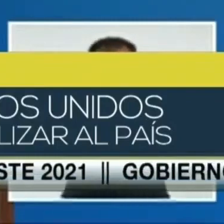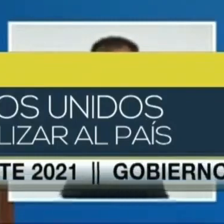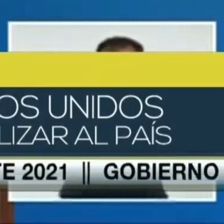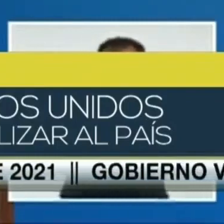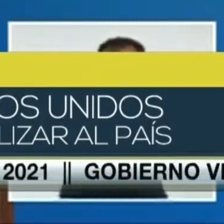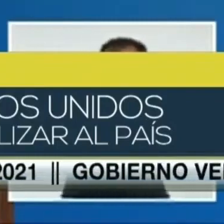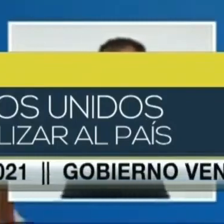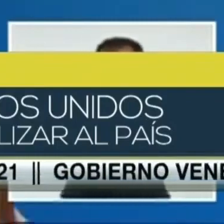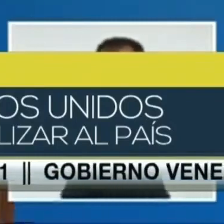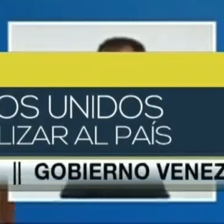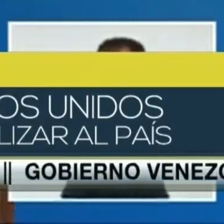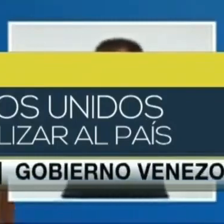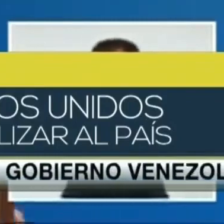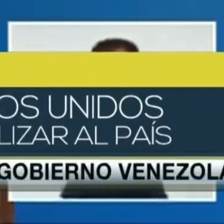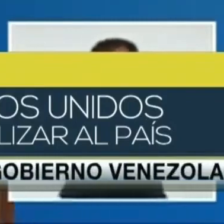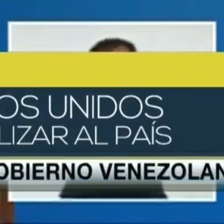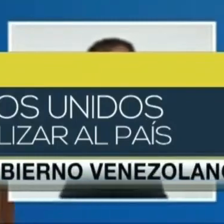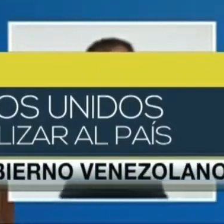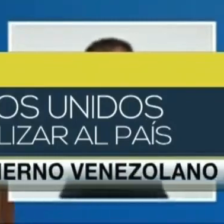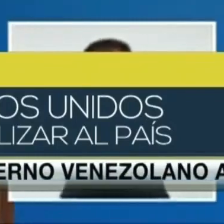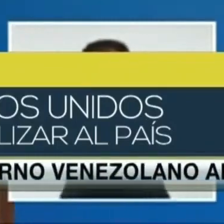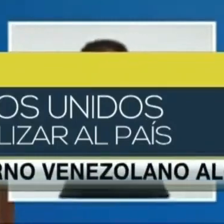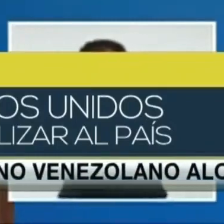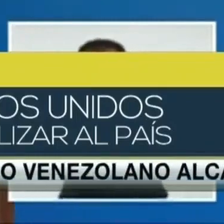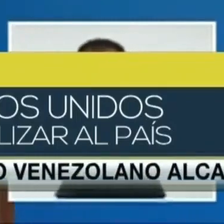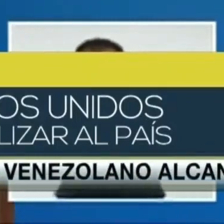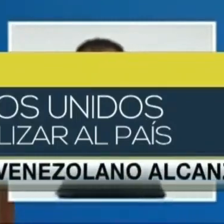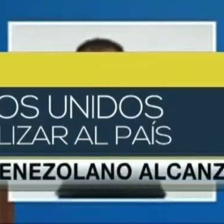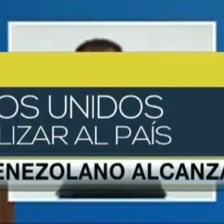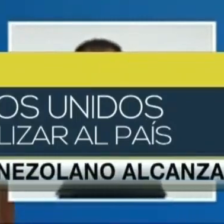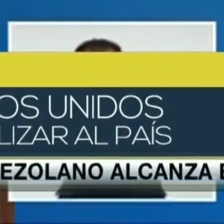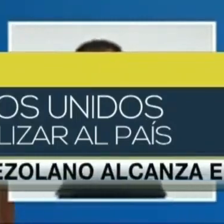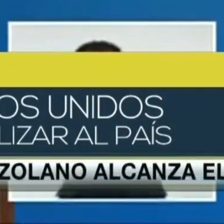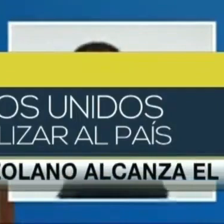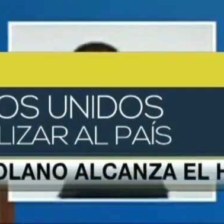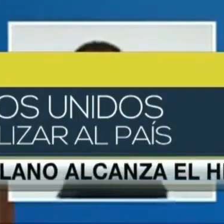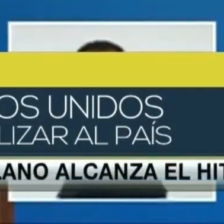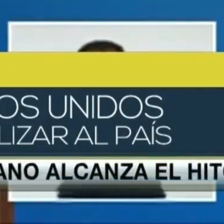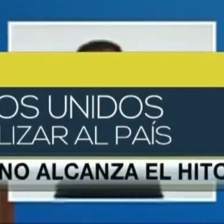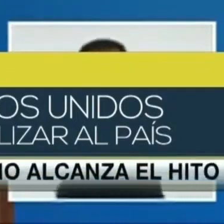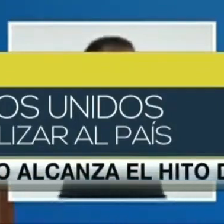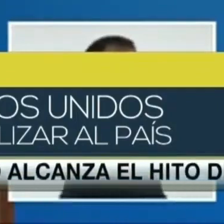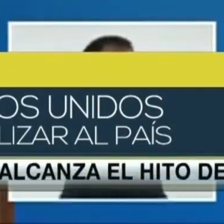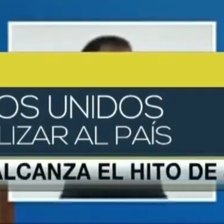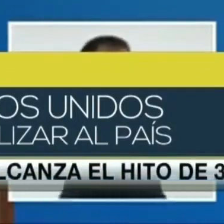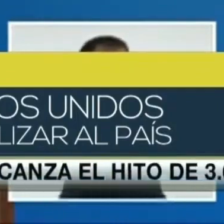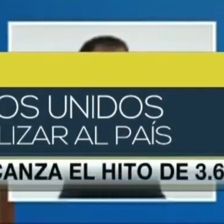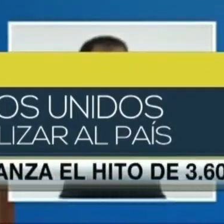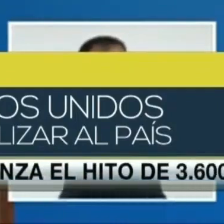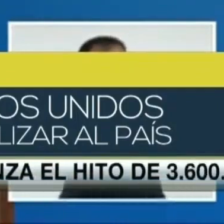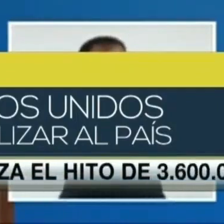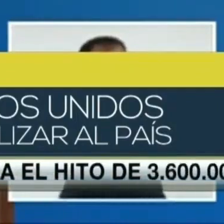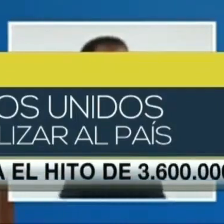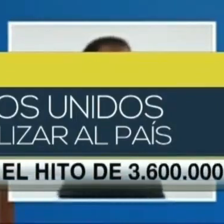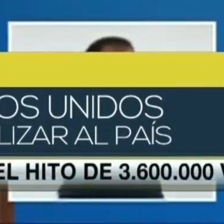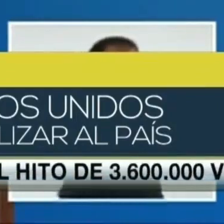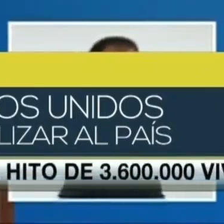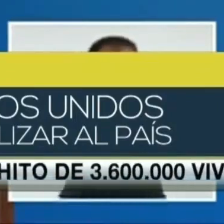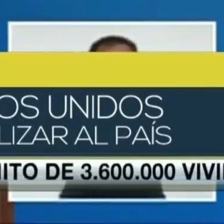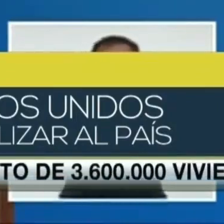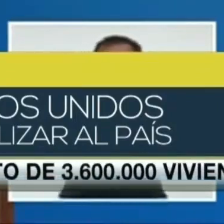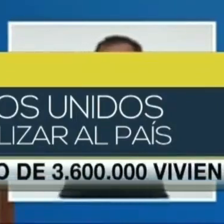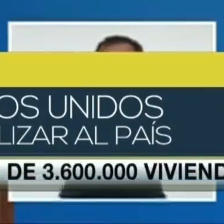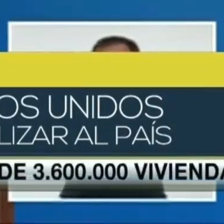naturaleza, porque es sabido que a partir de regulaciones de estado de